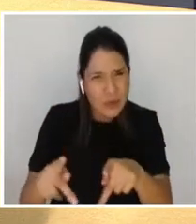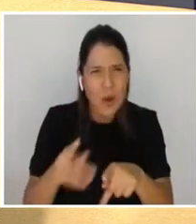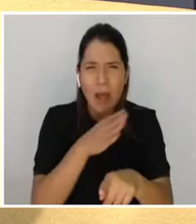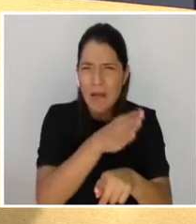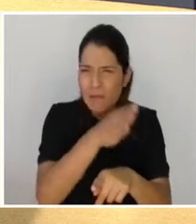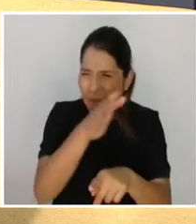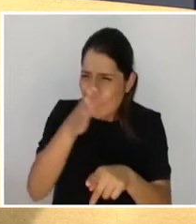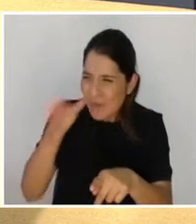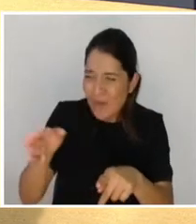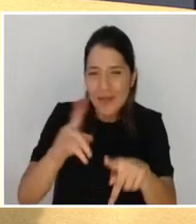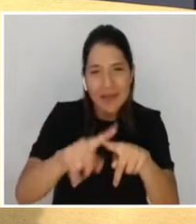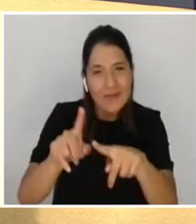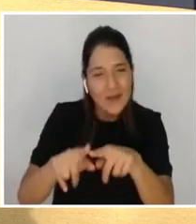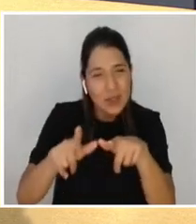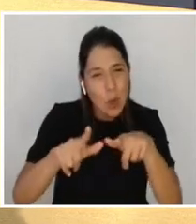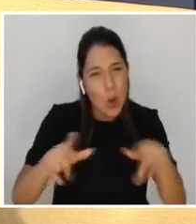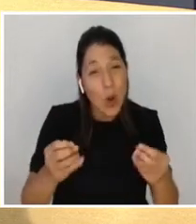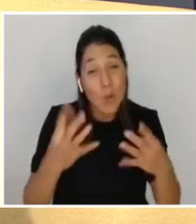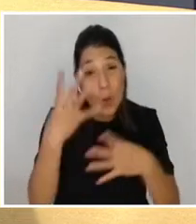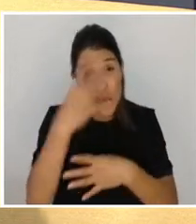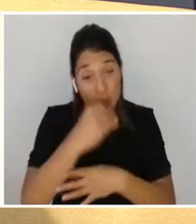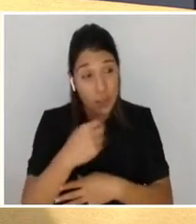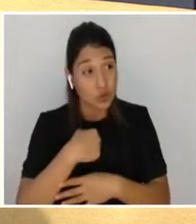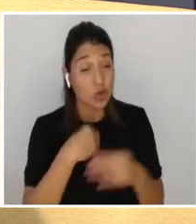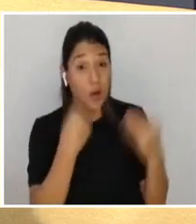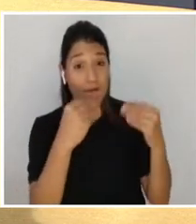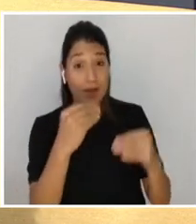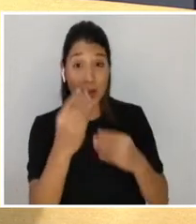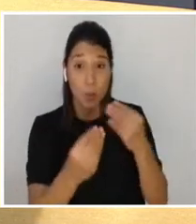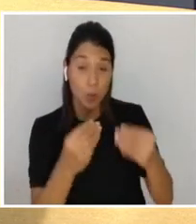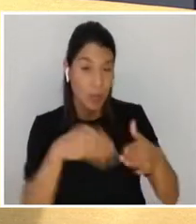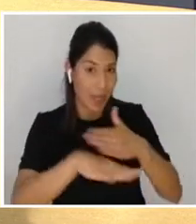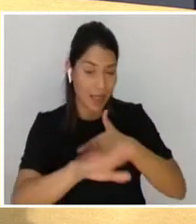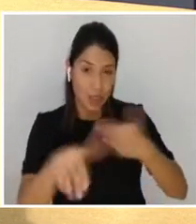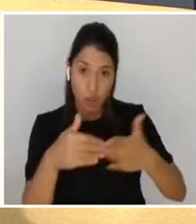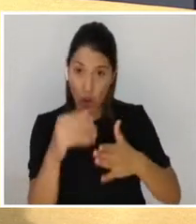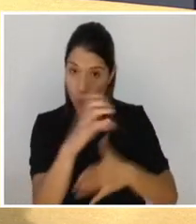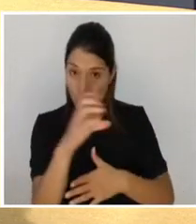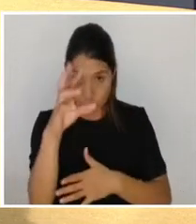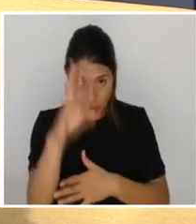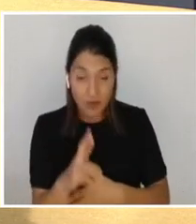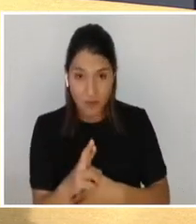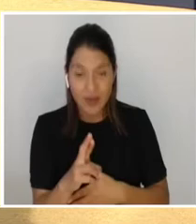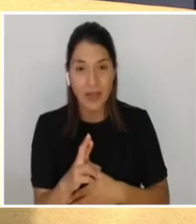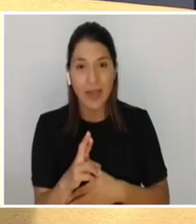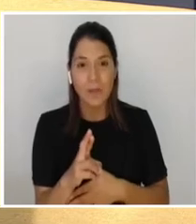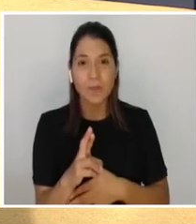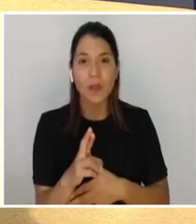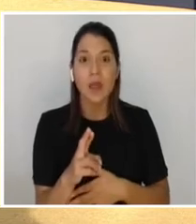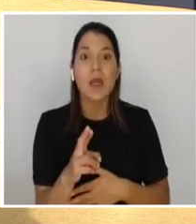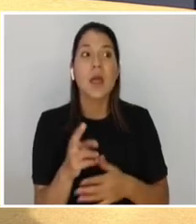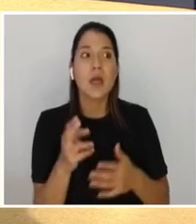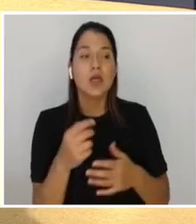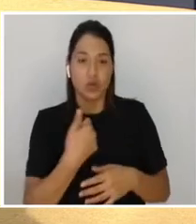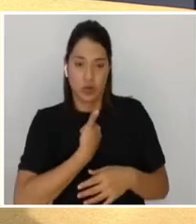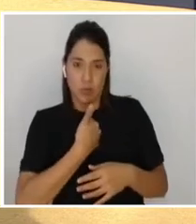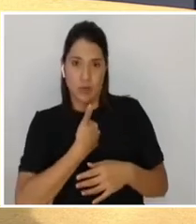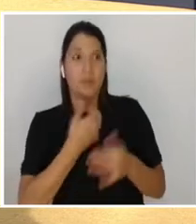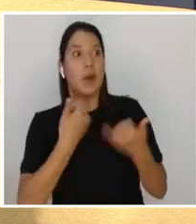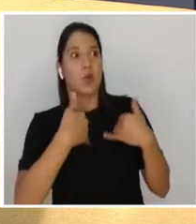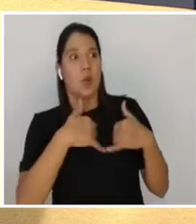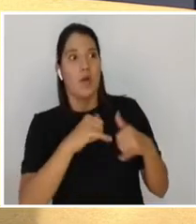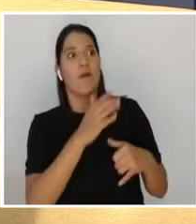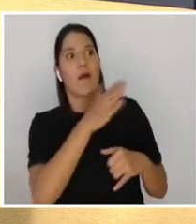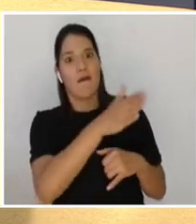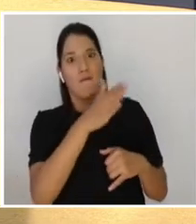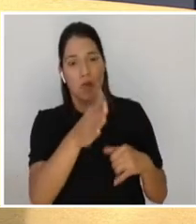Yo vendo mis productos a nivel nacional, en esa parte sí todavía soy yo la que vende, y